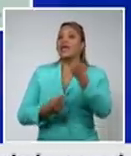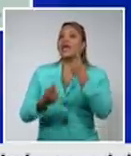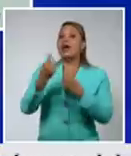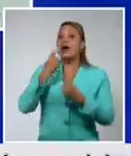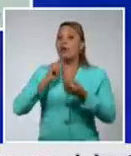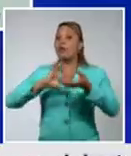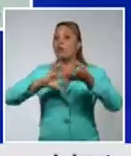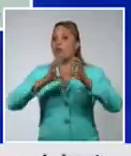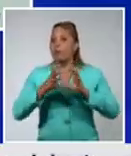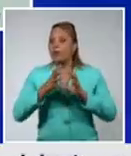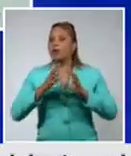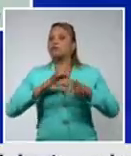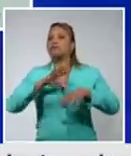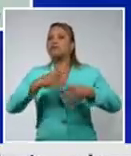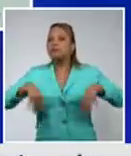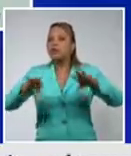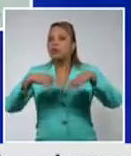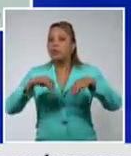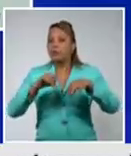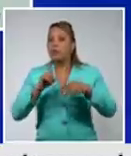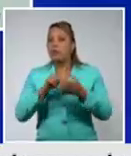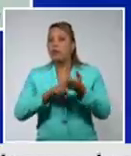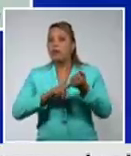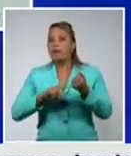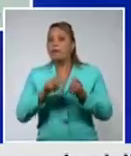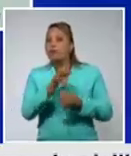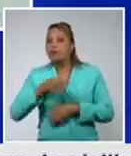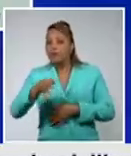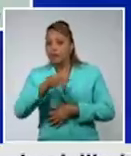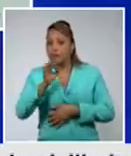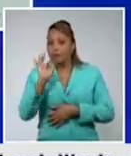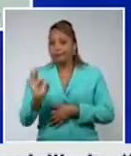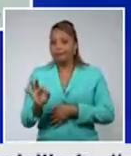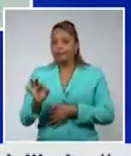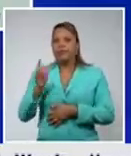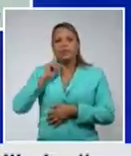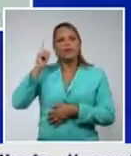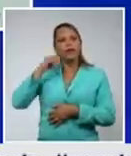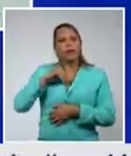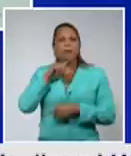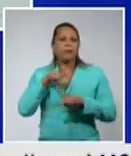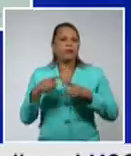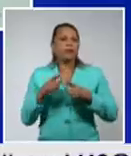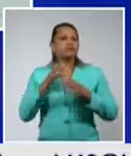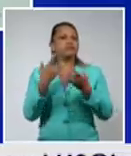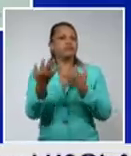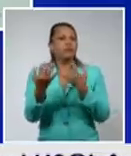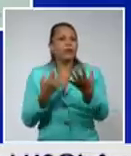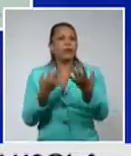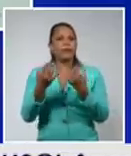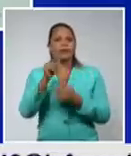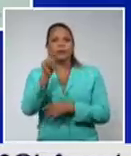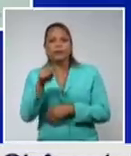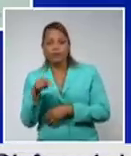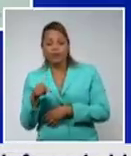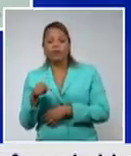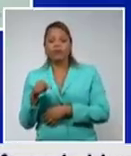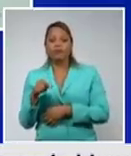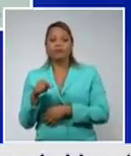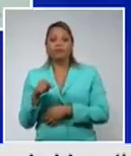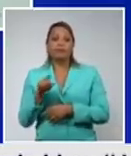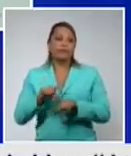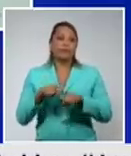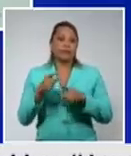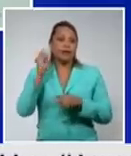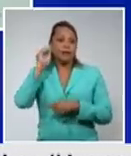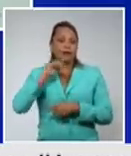complejidad epidemiológica de este territorio, y sabemos por qué, por los movimientos, el número de personas que van, pues, aunque